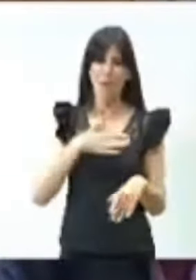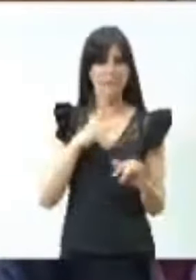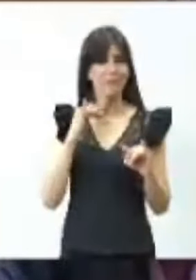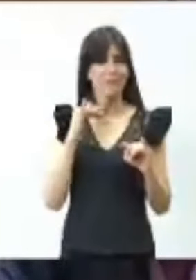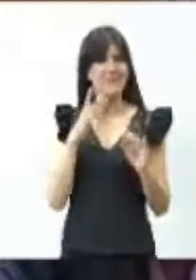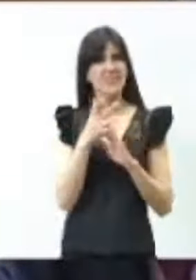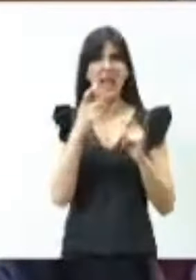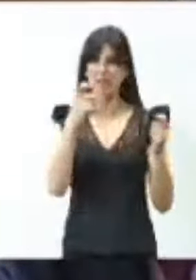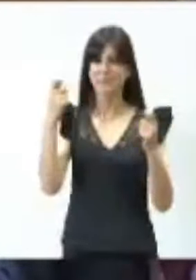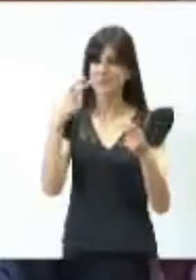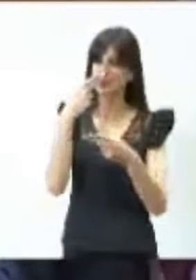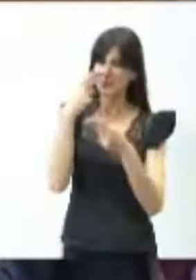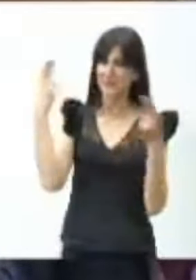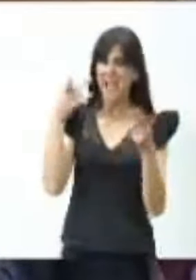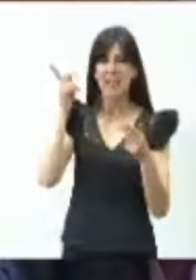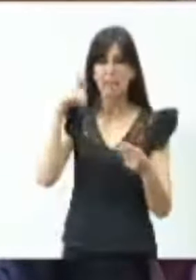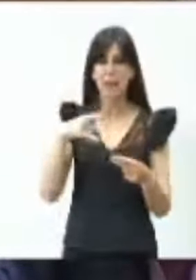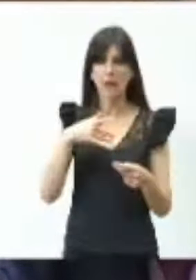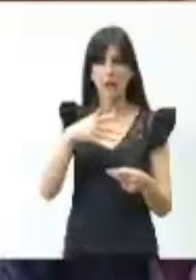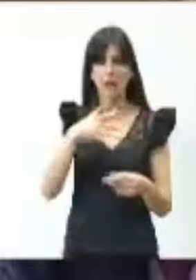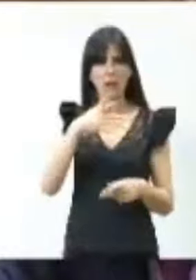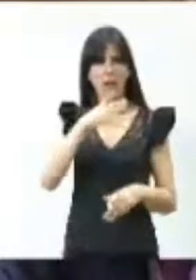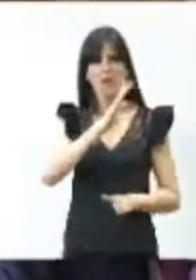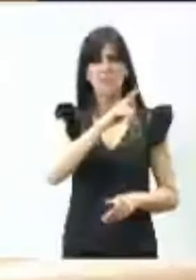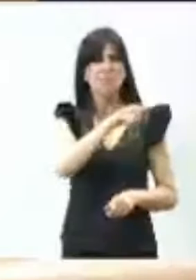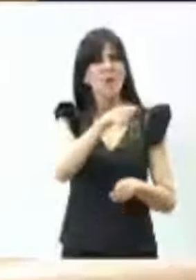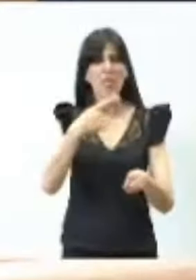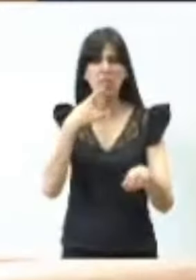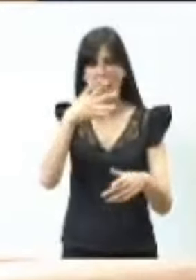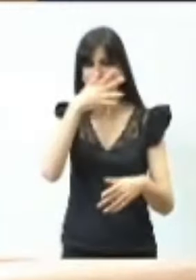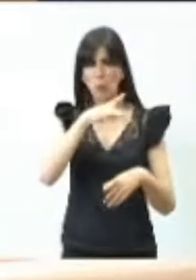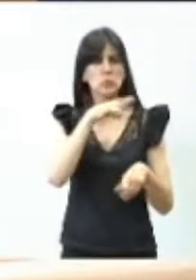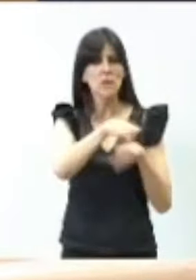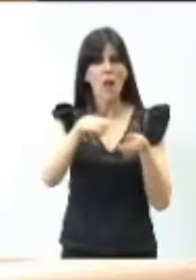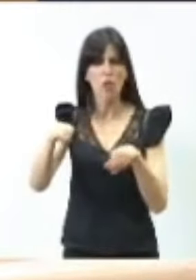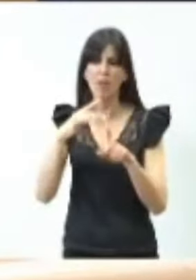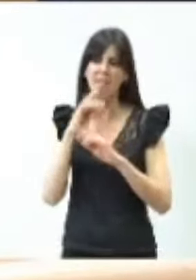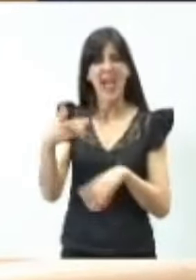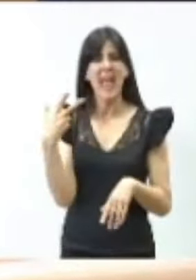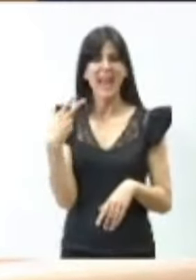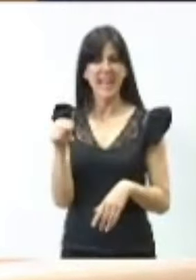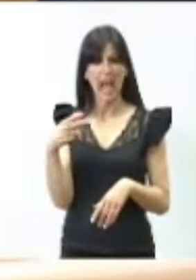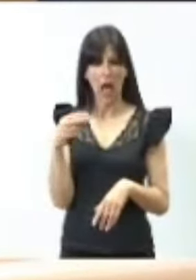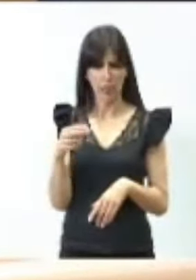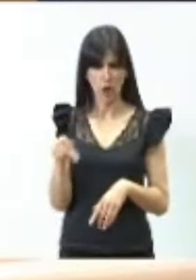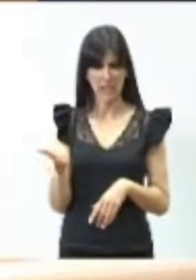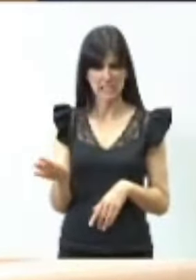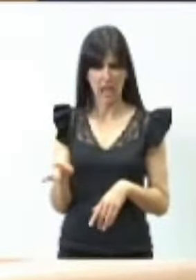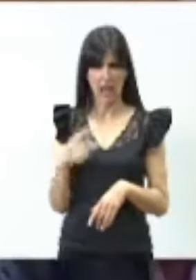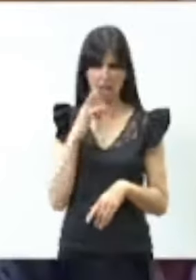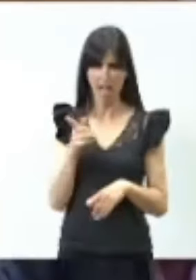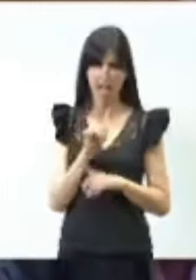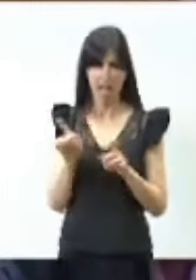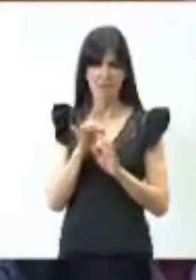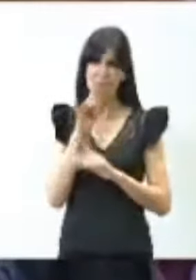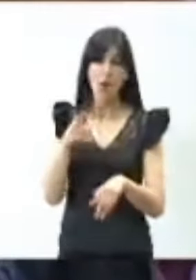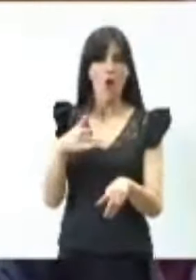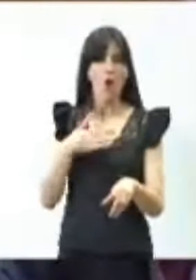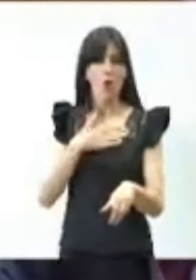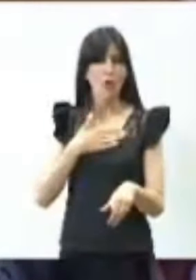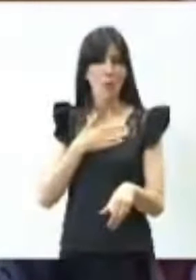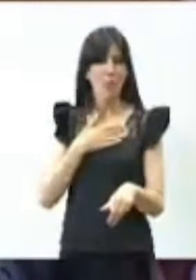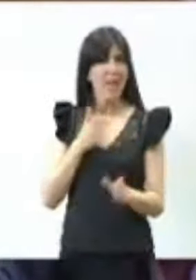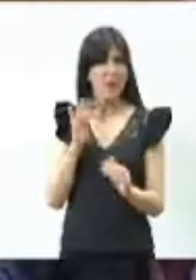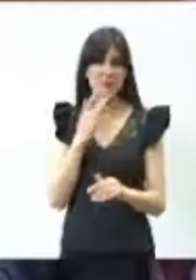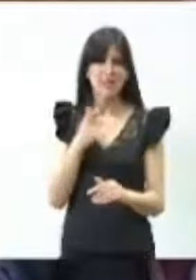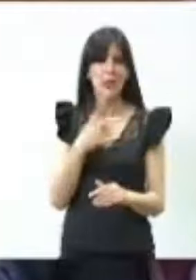paseándola y también acusando a quien le contradecimos de negacionistas. Pero no está tan cómoda cuando hablamos de violencia